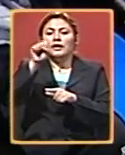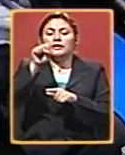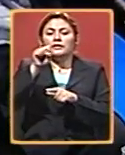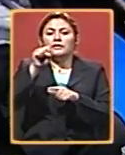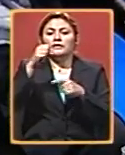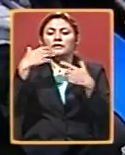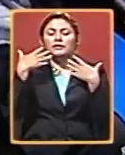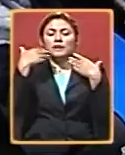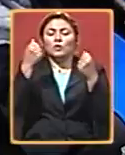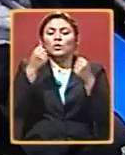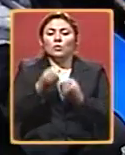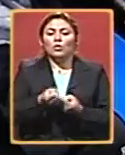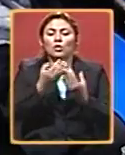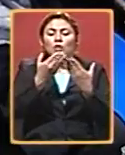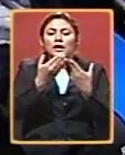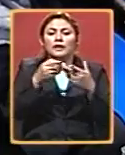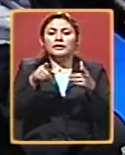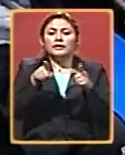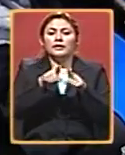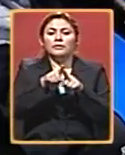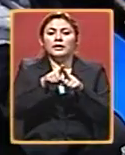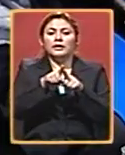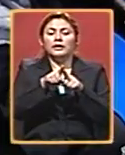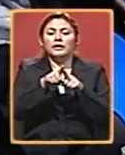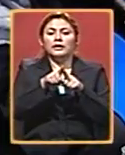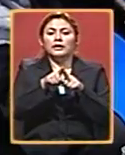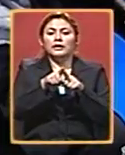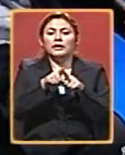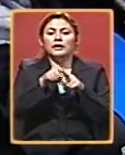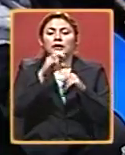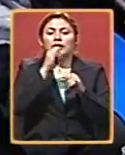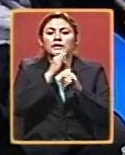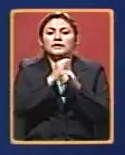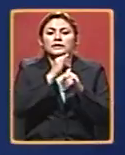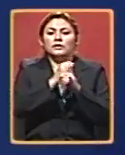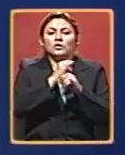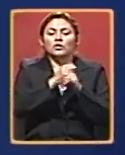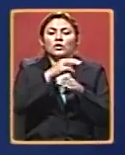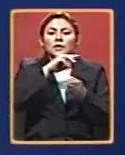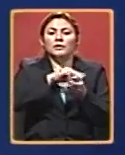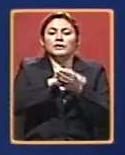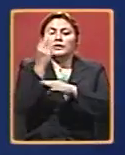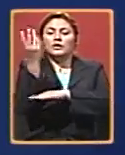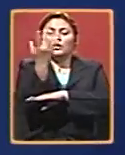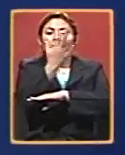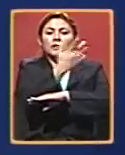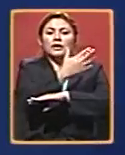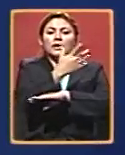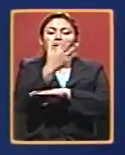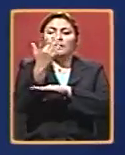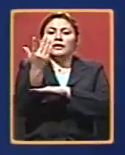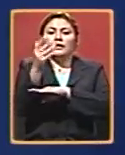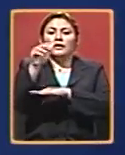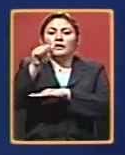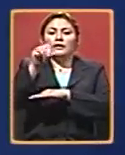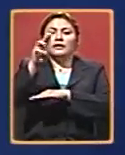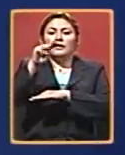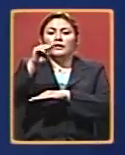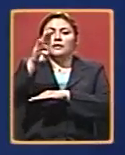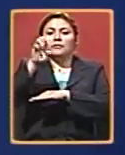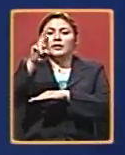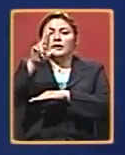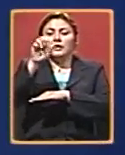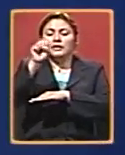Igualmente estuvieron representados el Instituto de Medicina Tropical de Amberes, la Universidad de Nijmegen en Holanda,